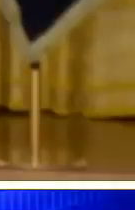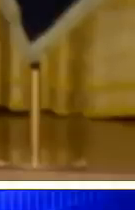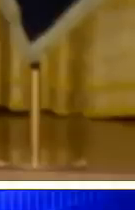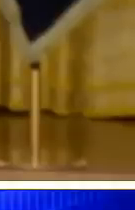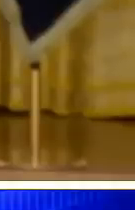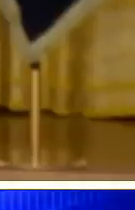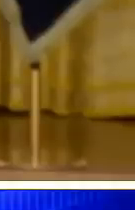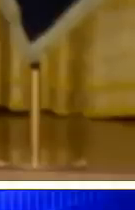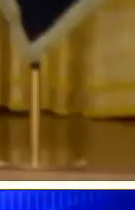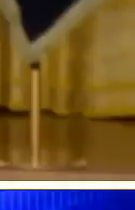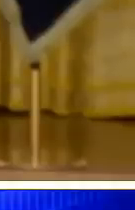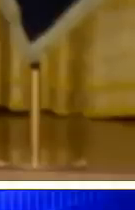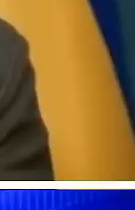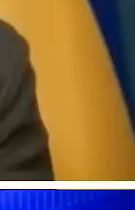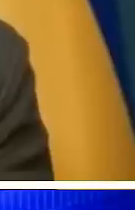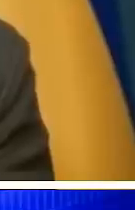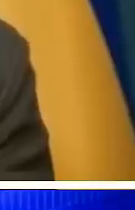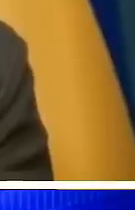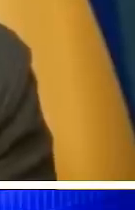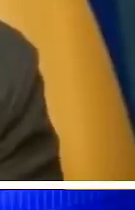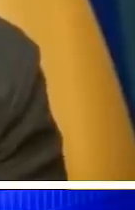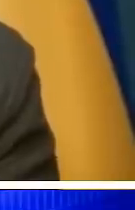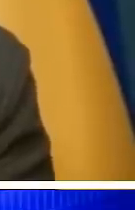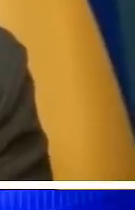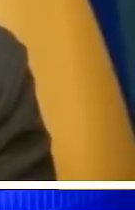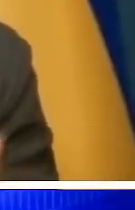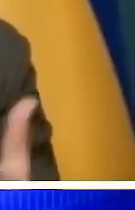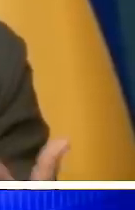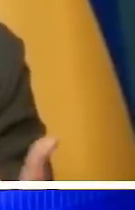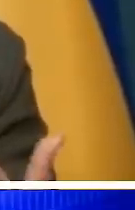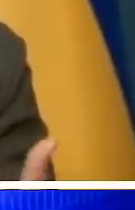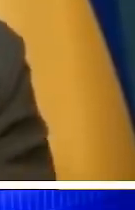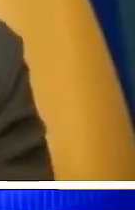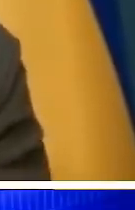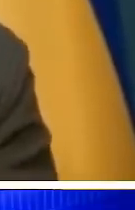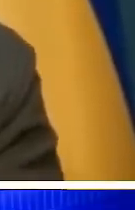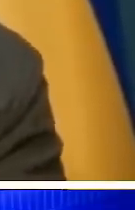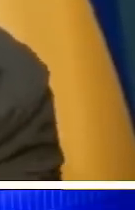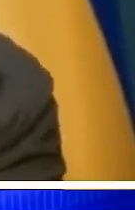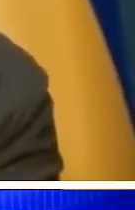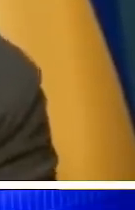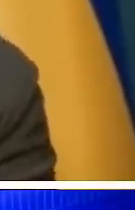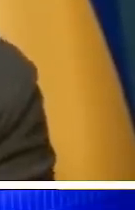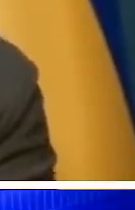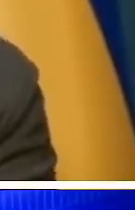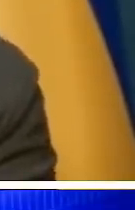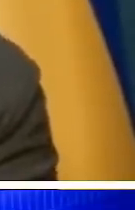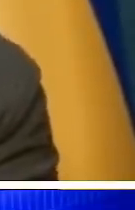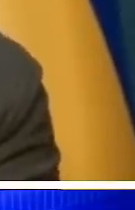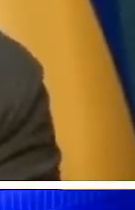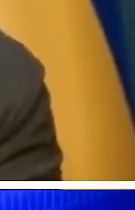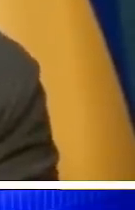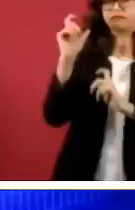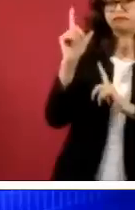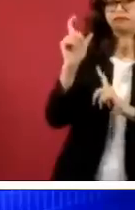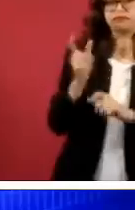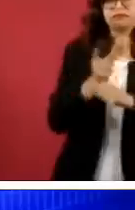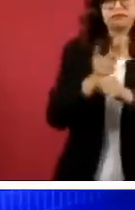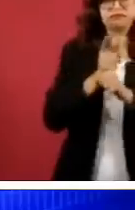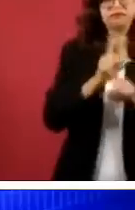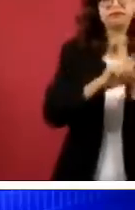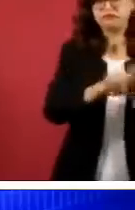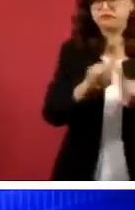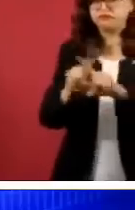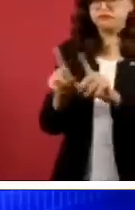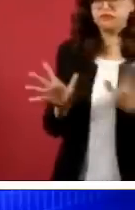busque la paz entre los dos países por cinco años ya provocó reacciones del gobierno ucraniano y es una reacción que va